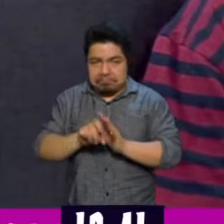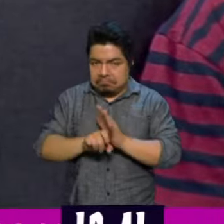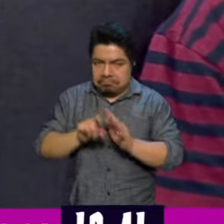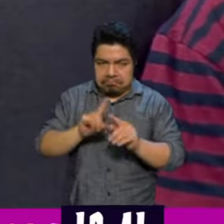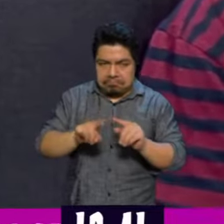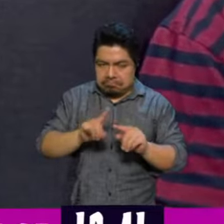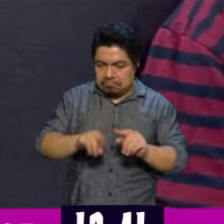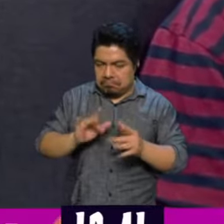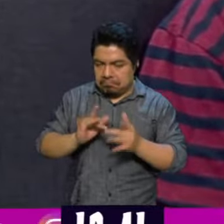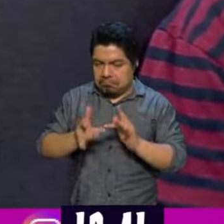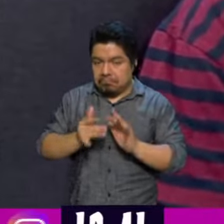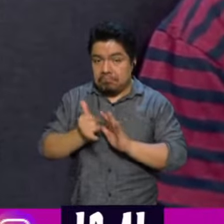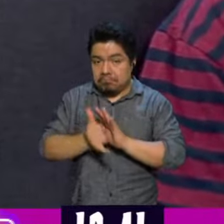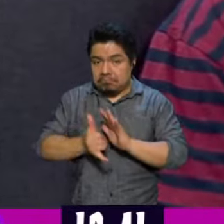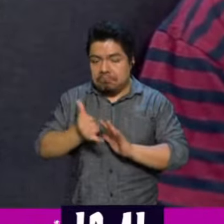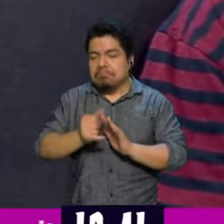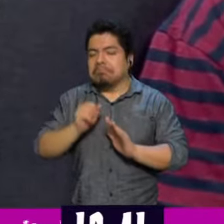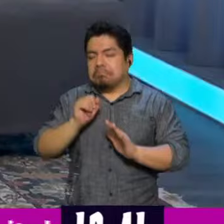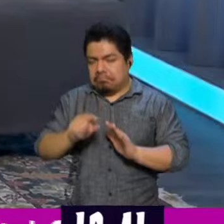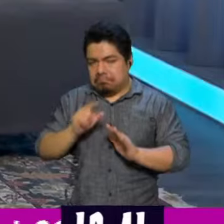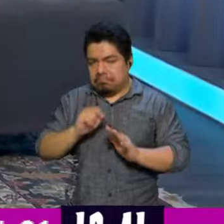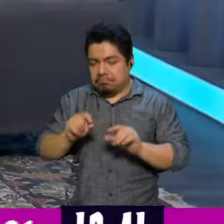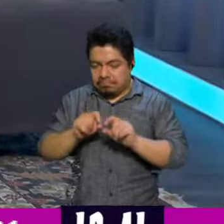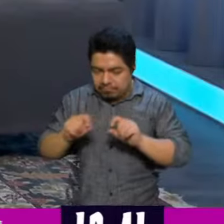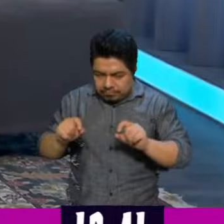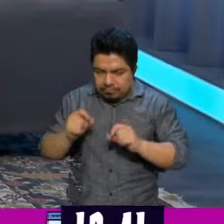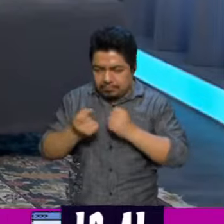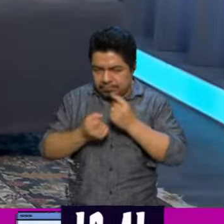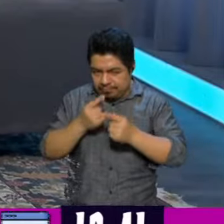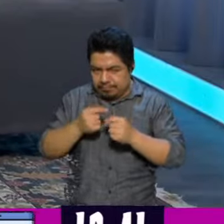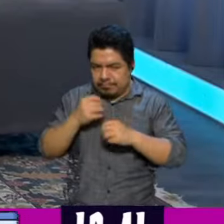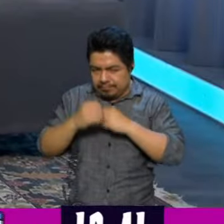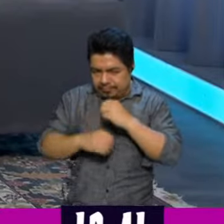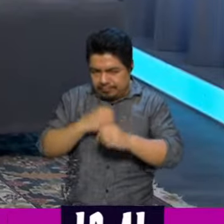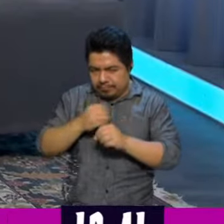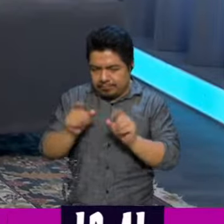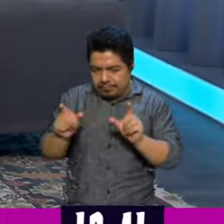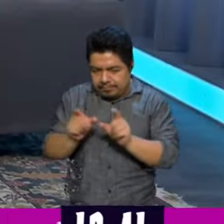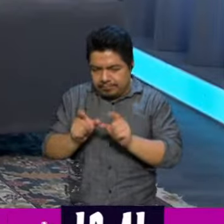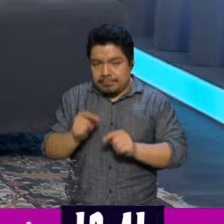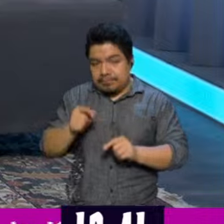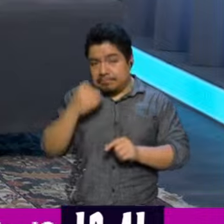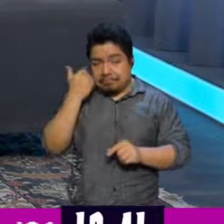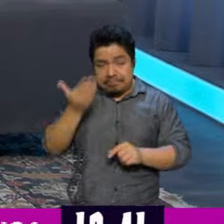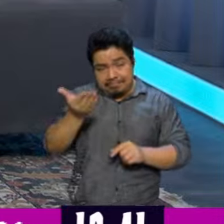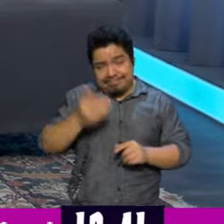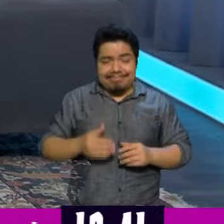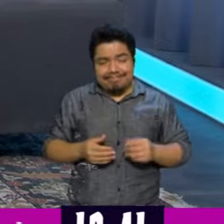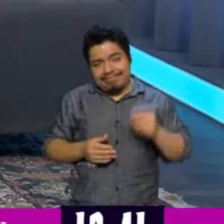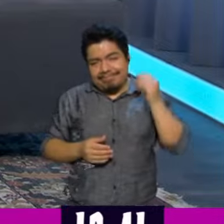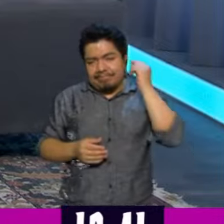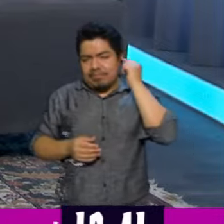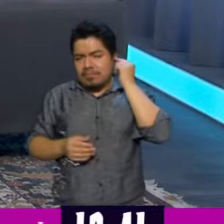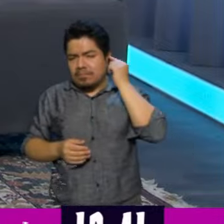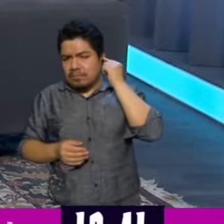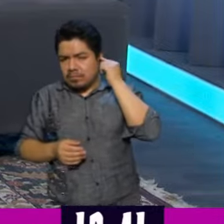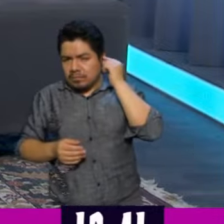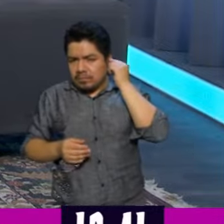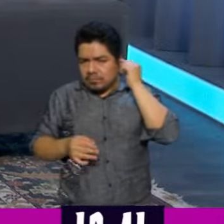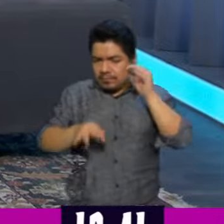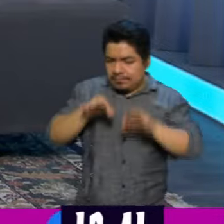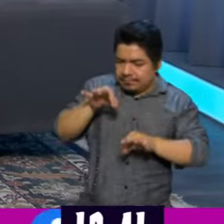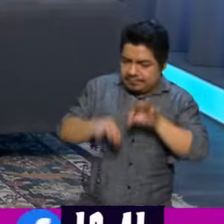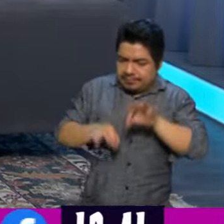sociales, en YouTube incluso, pueden ver un fragmento de la obra y estamos pues a su disposición. ¿Ustedes hacen las